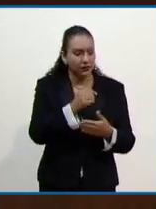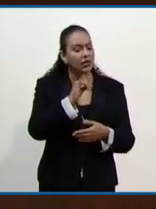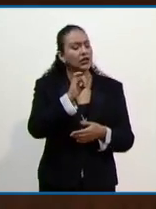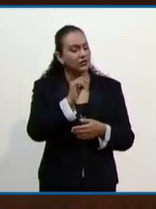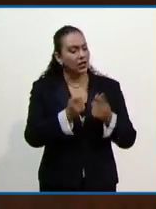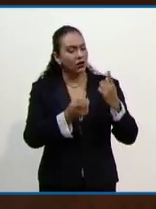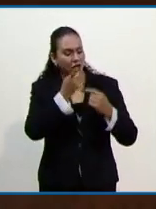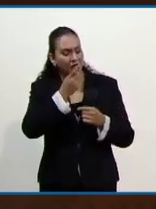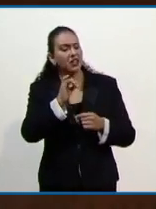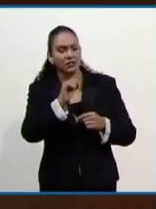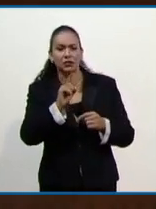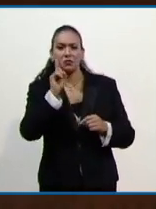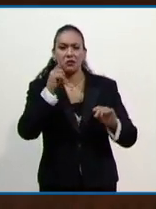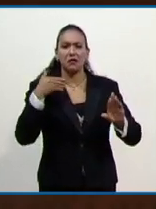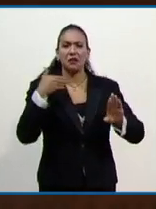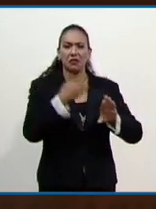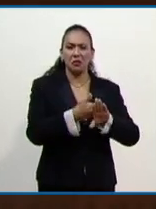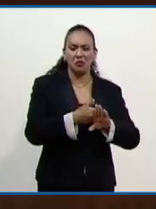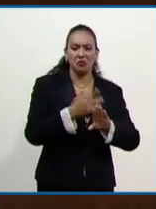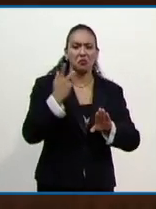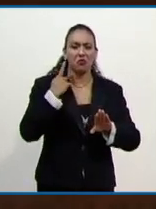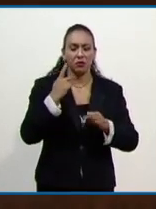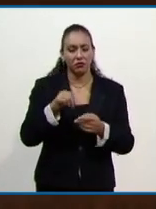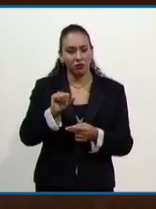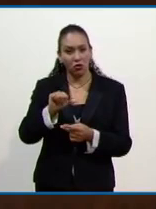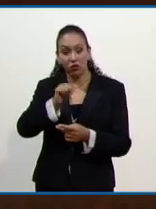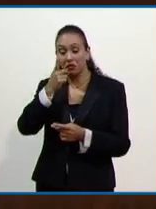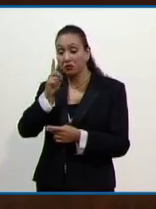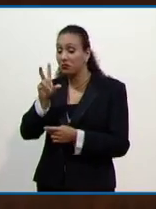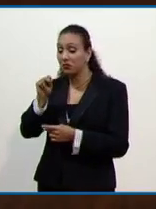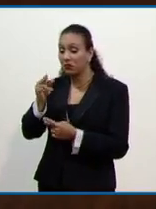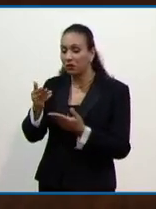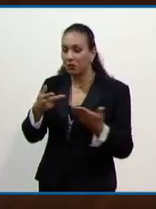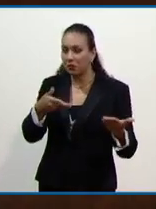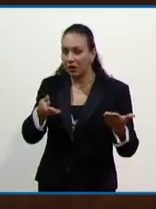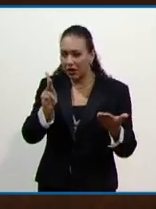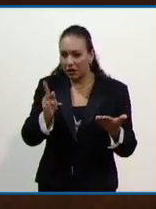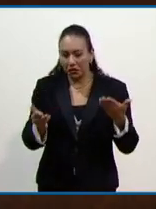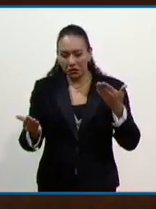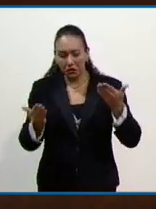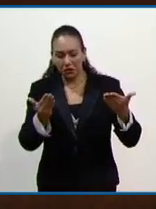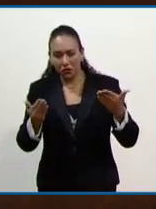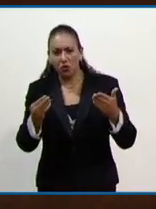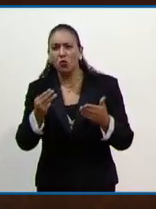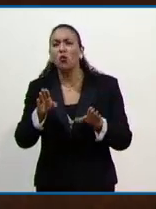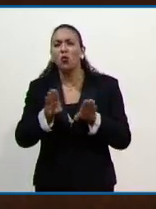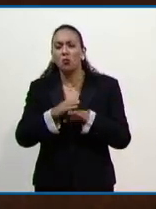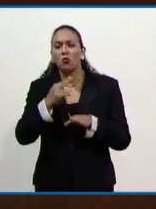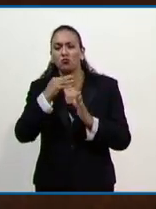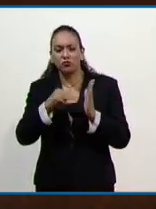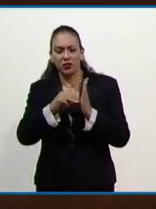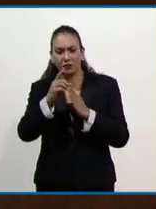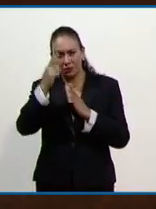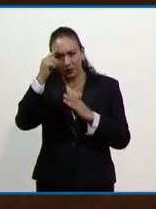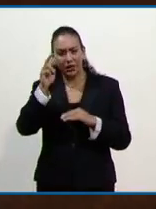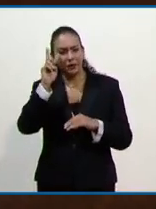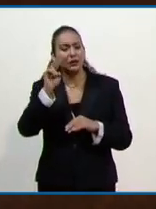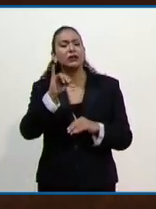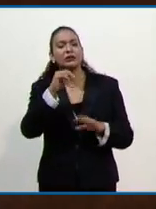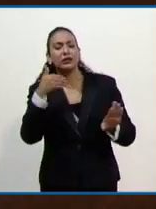violencia política, en otros no, pero no hay un mismo juzgamiento ni metodología aplicada a los